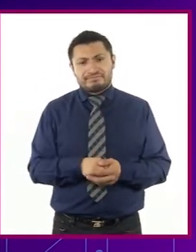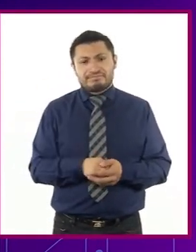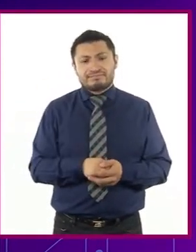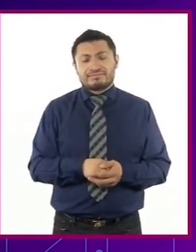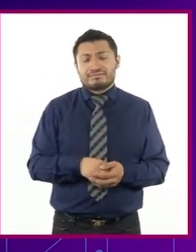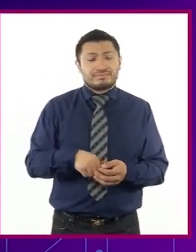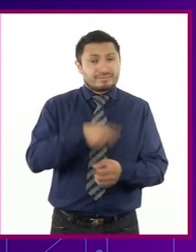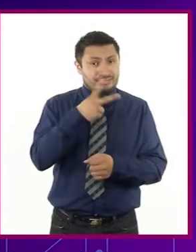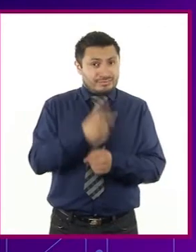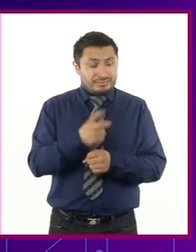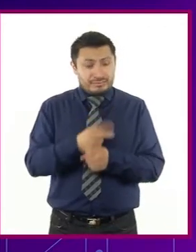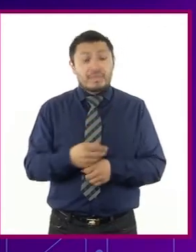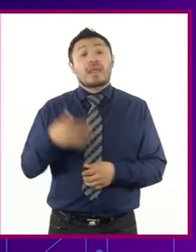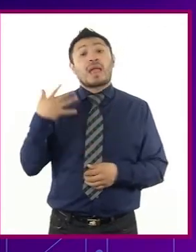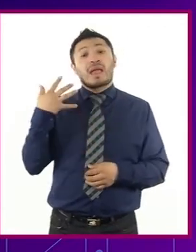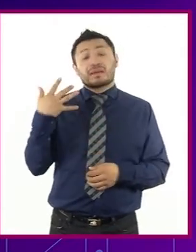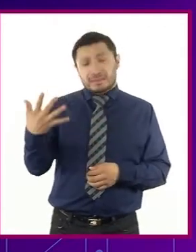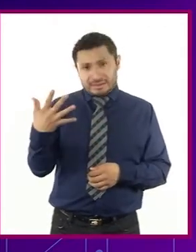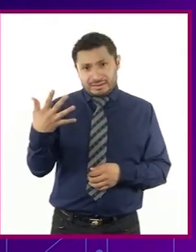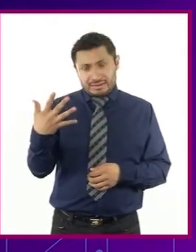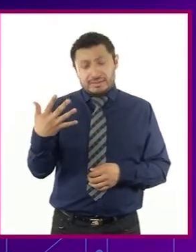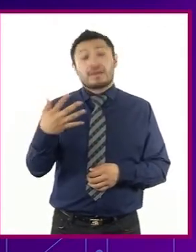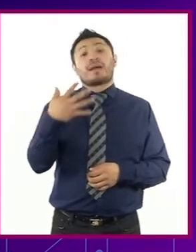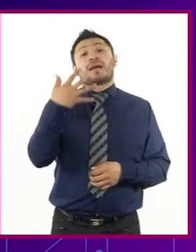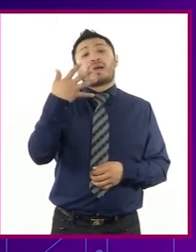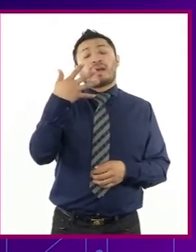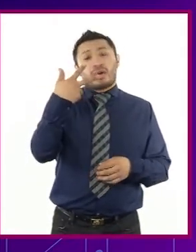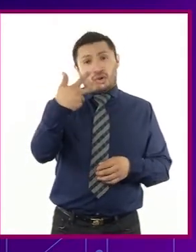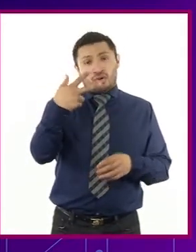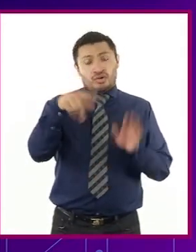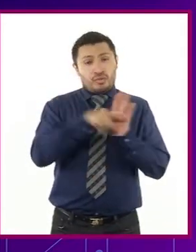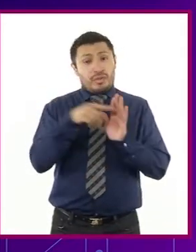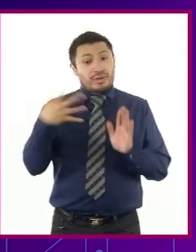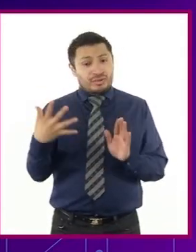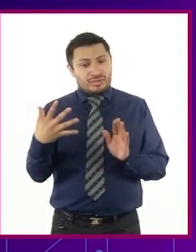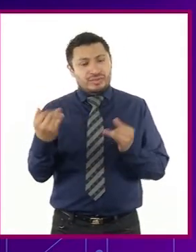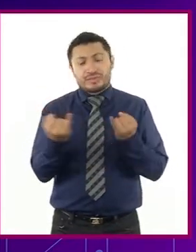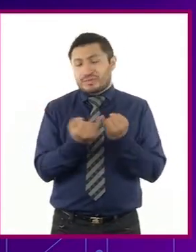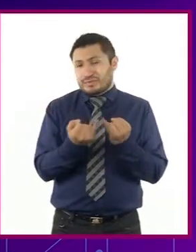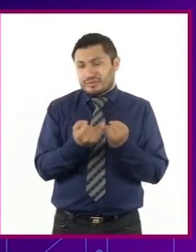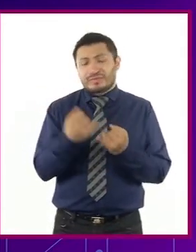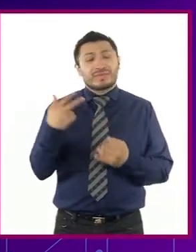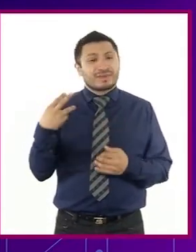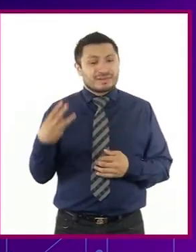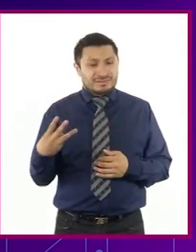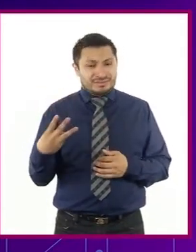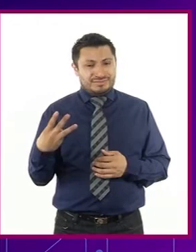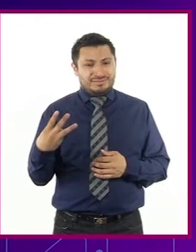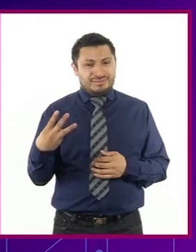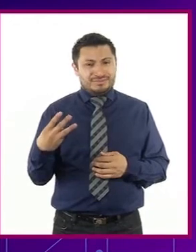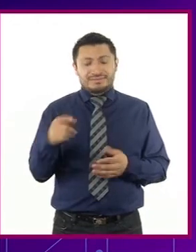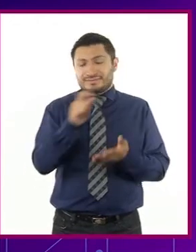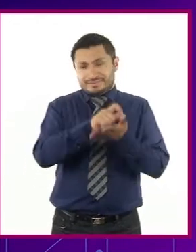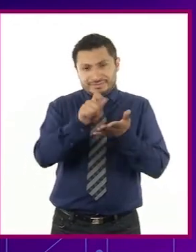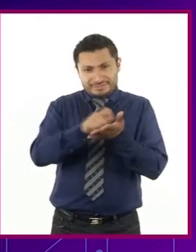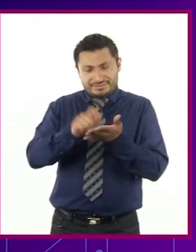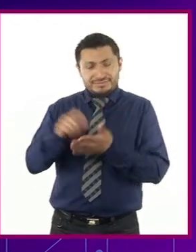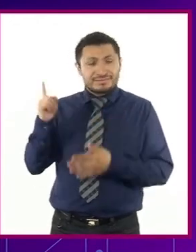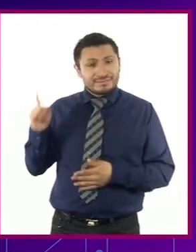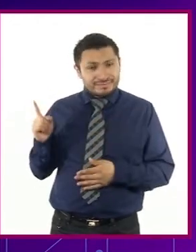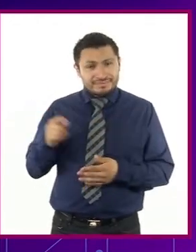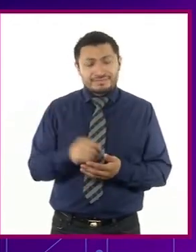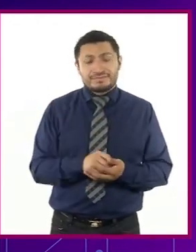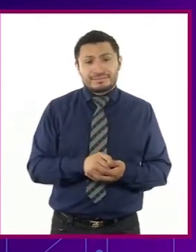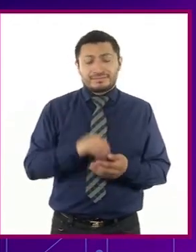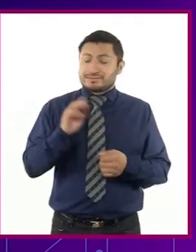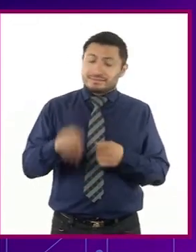El segundo dato es 5, así que se resta 8 menos 5 y es igual a 3. Se registra en la tabla el resultado